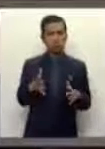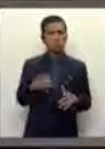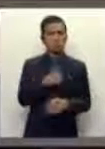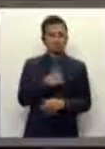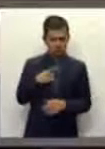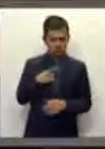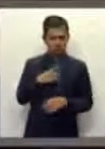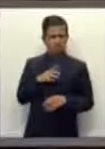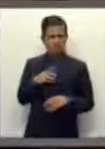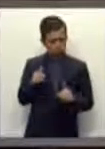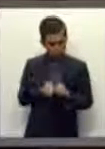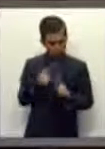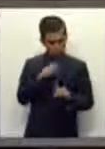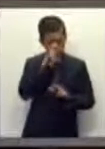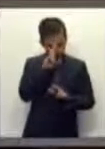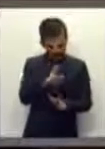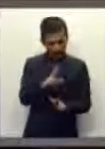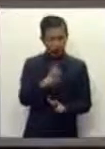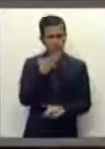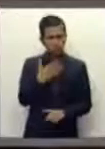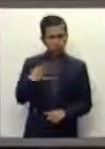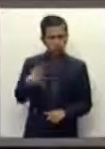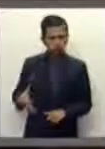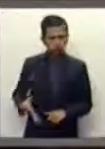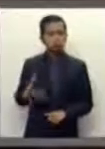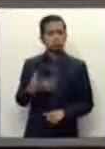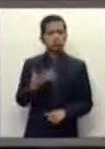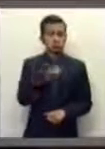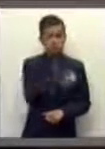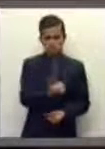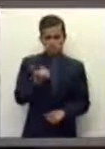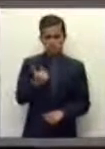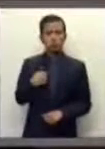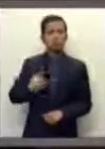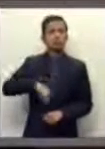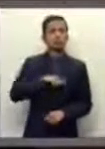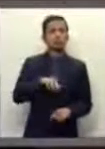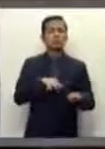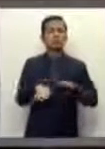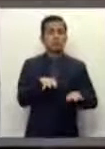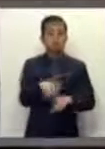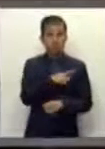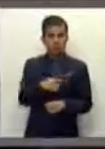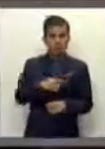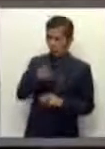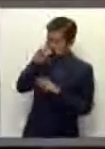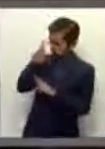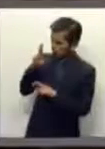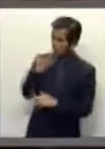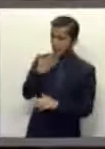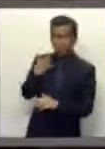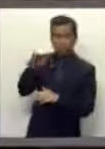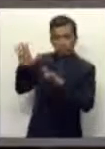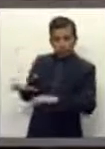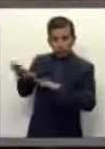con respeto y dignidad. Nuestra función no debe estar relacionada con alabanzas basadas en